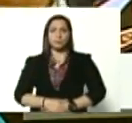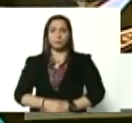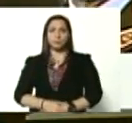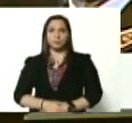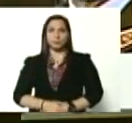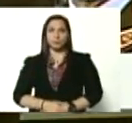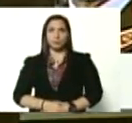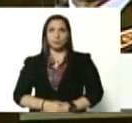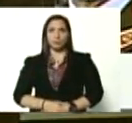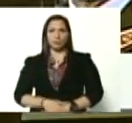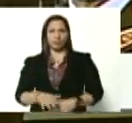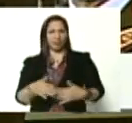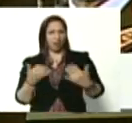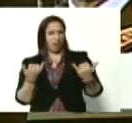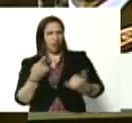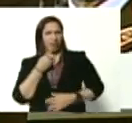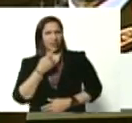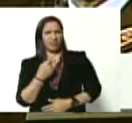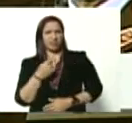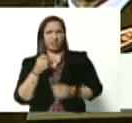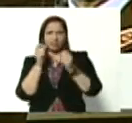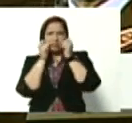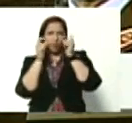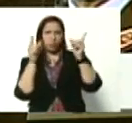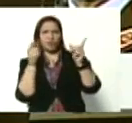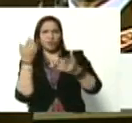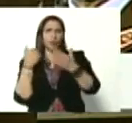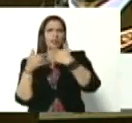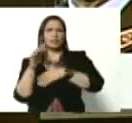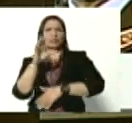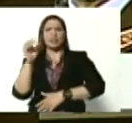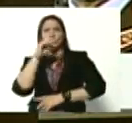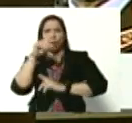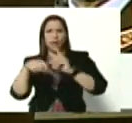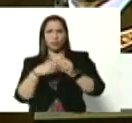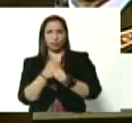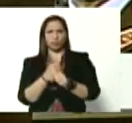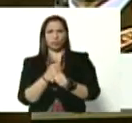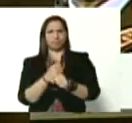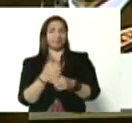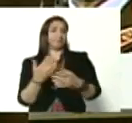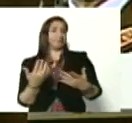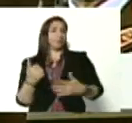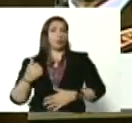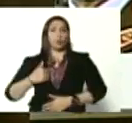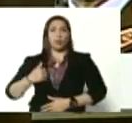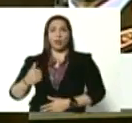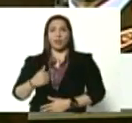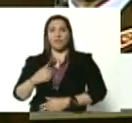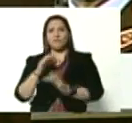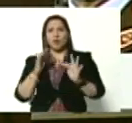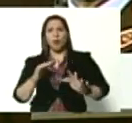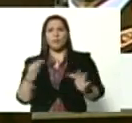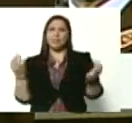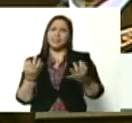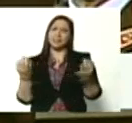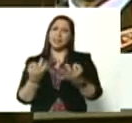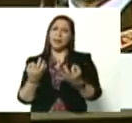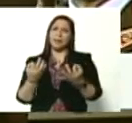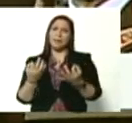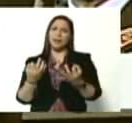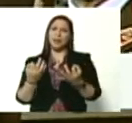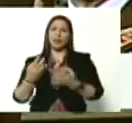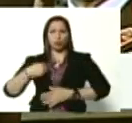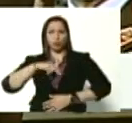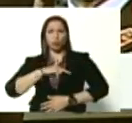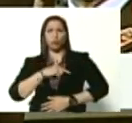y después dicen lo que fue descubierto hace 500 años de cualquier forma siempre nos quieren convertir en una equivocación de colom